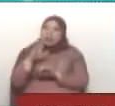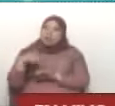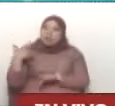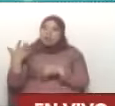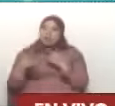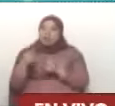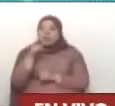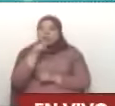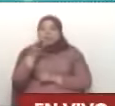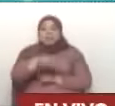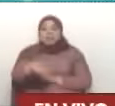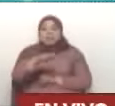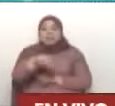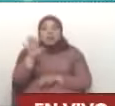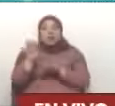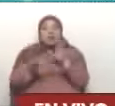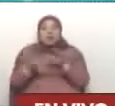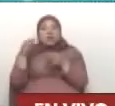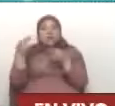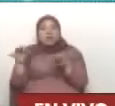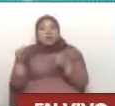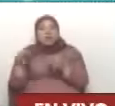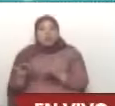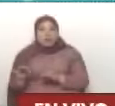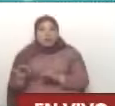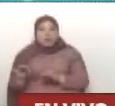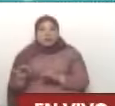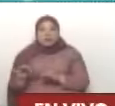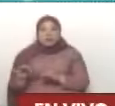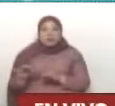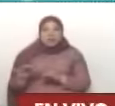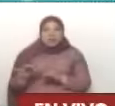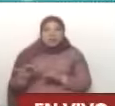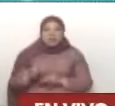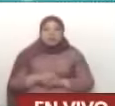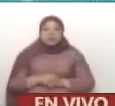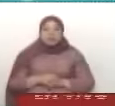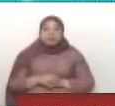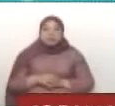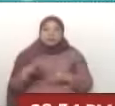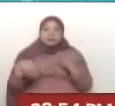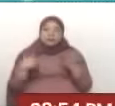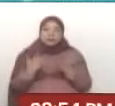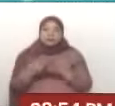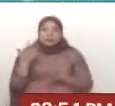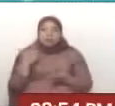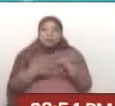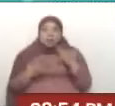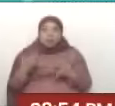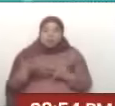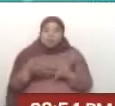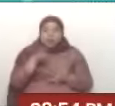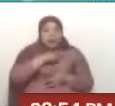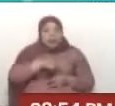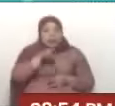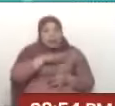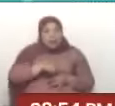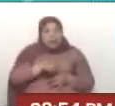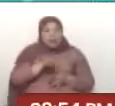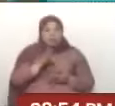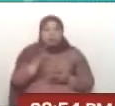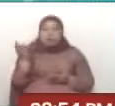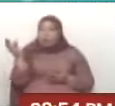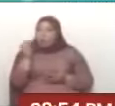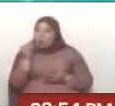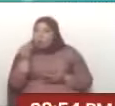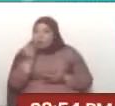hacer turismo de naturaleza y esos turismos que vienen siendo como el turismo religioso, el turismo gastronómico, lo